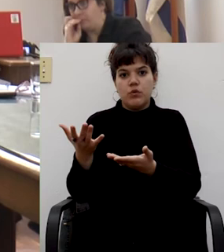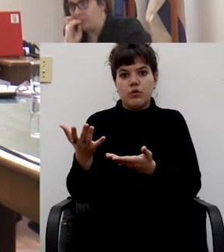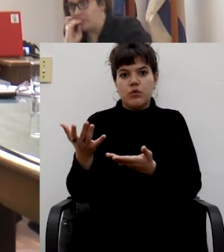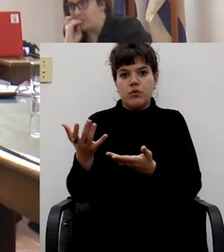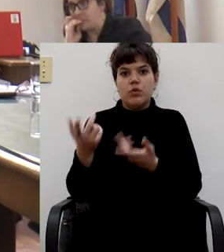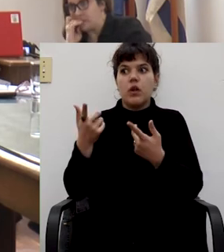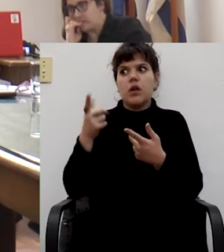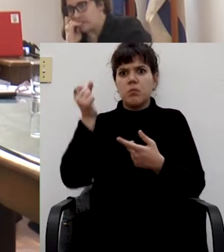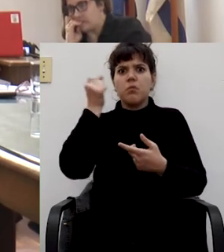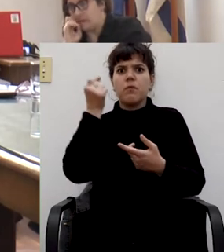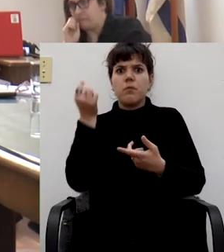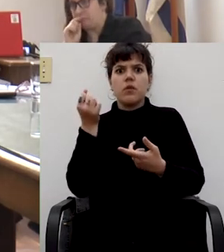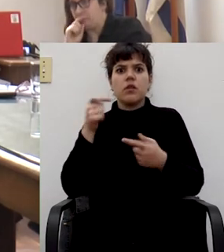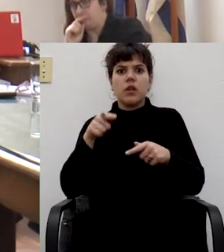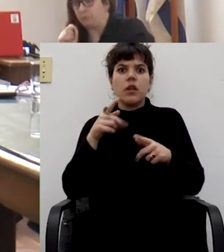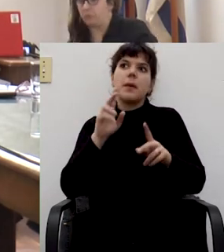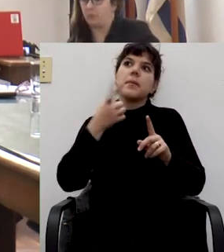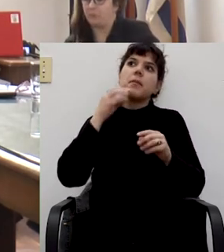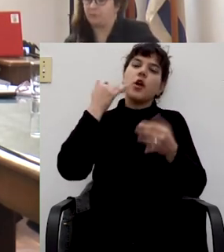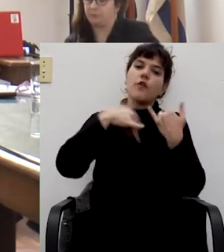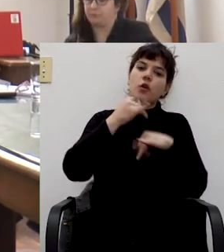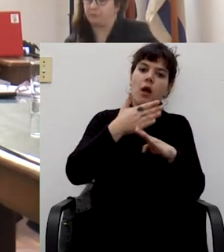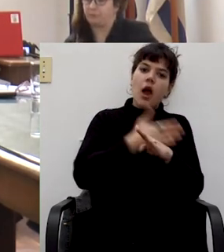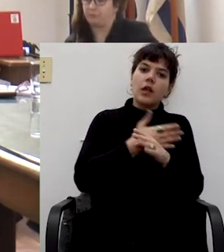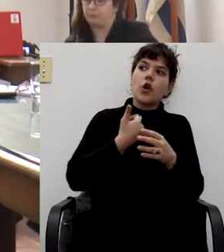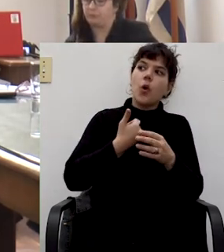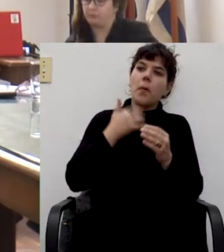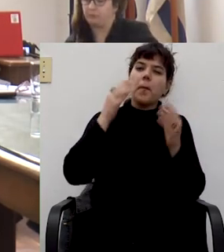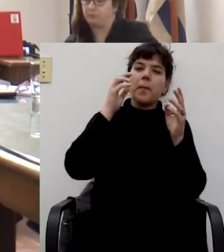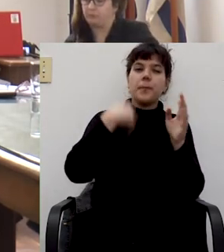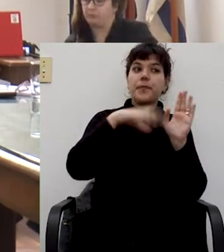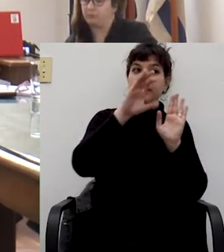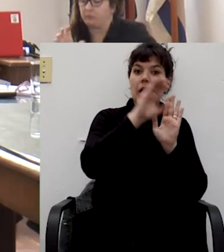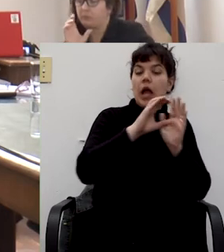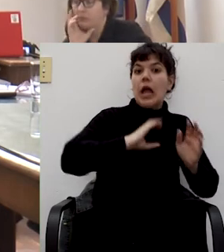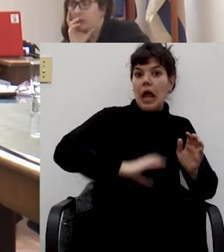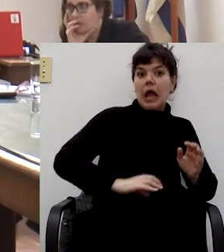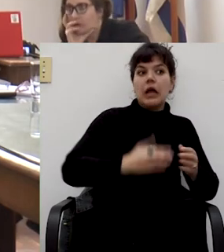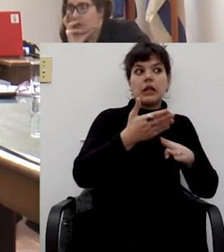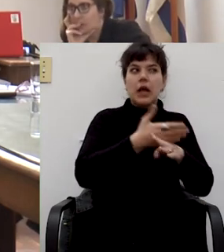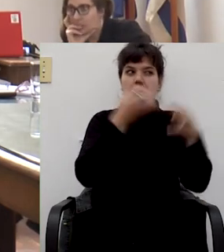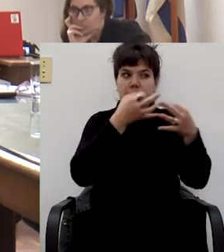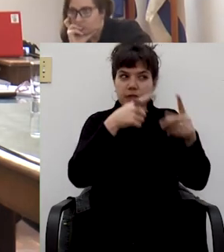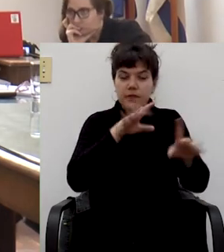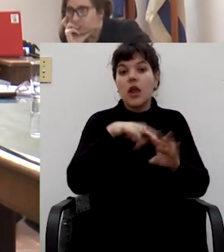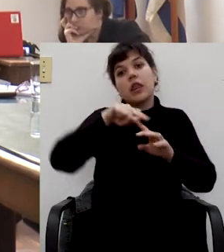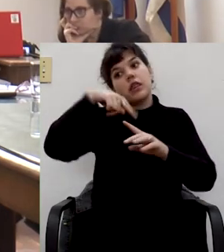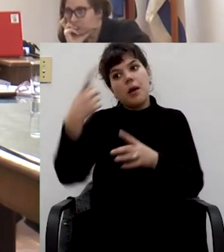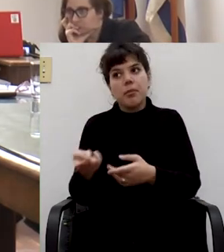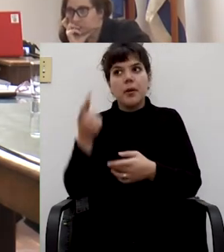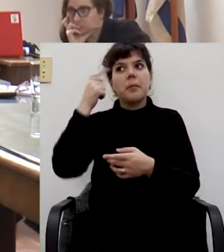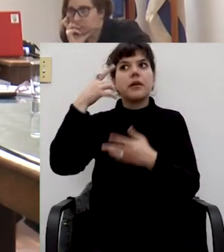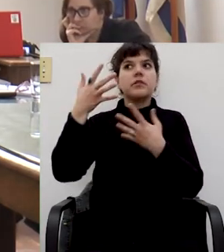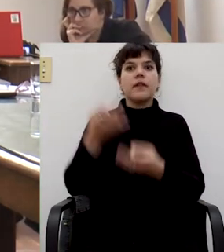Que es fundamental, ¿no? Primero informarse sobre las condiciones de salud, qué características específicas pueden tener, y después para diseñar en